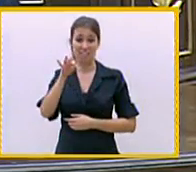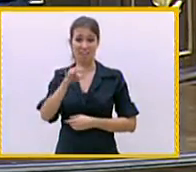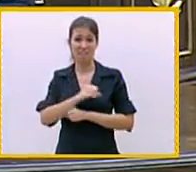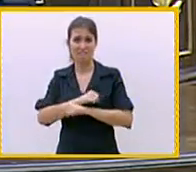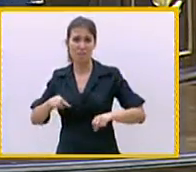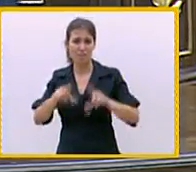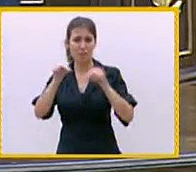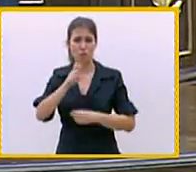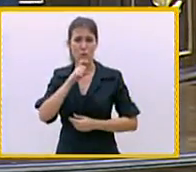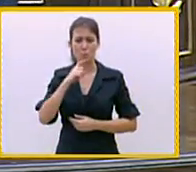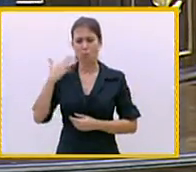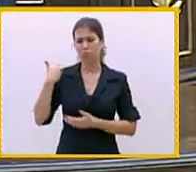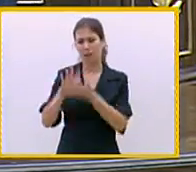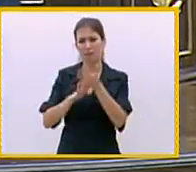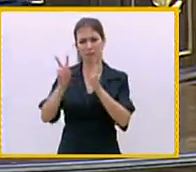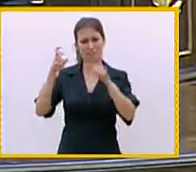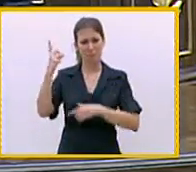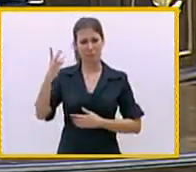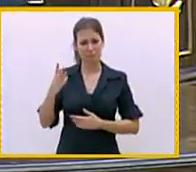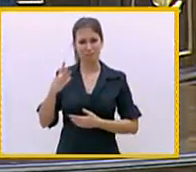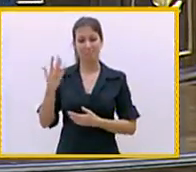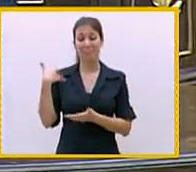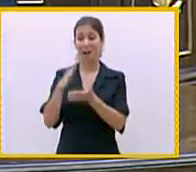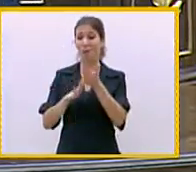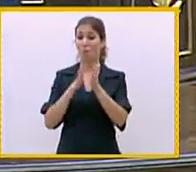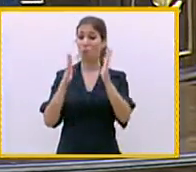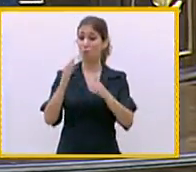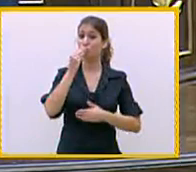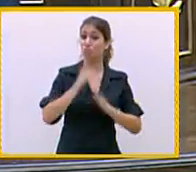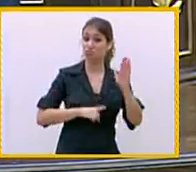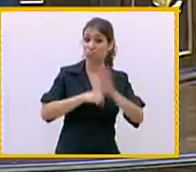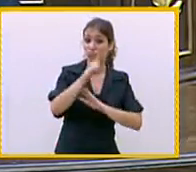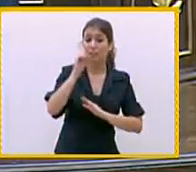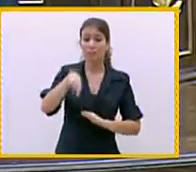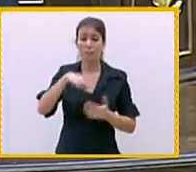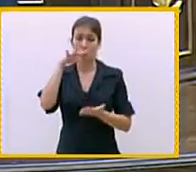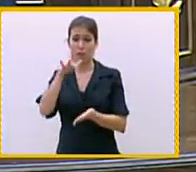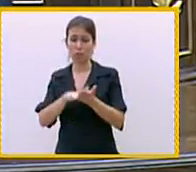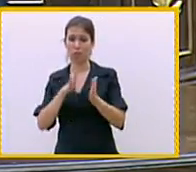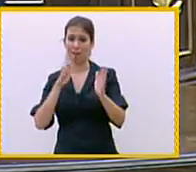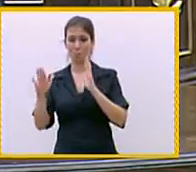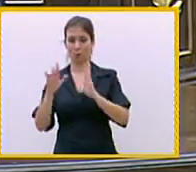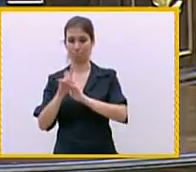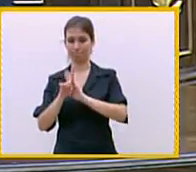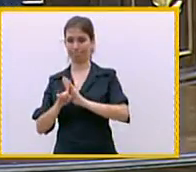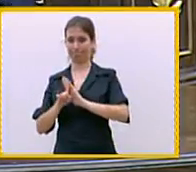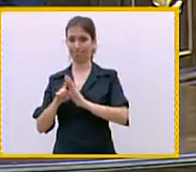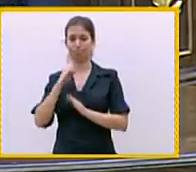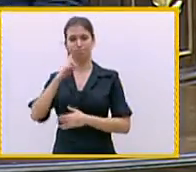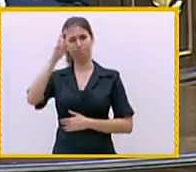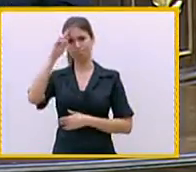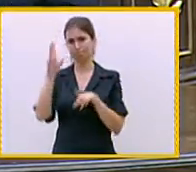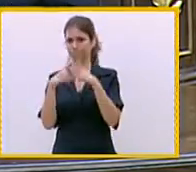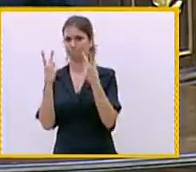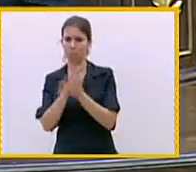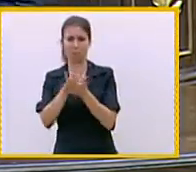periodos de prosperidad y también en esta época de recesión y grave preocupación social.